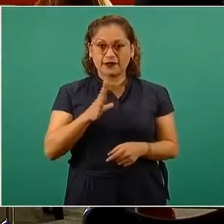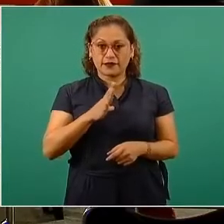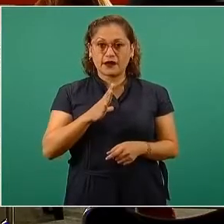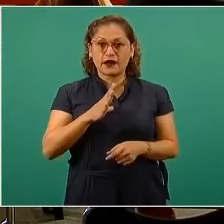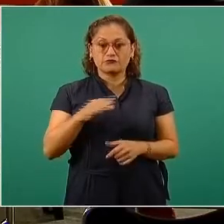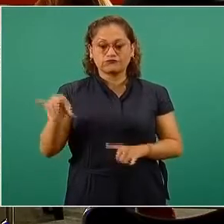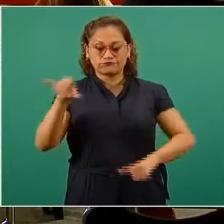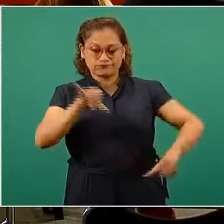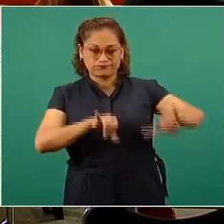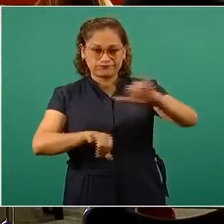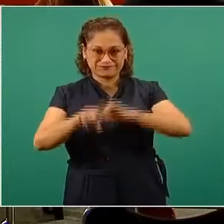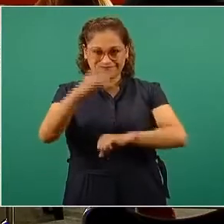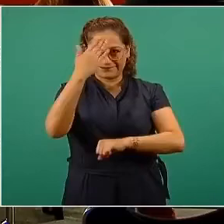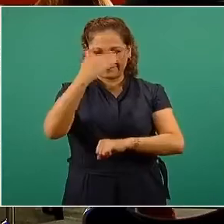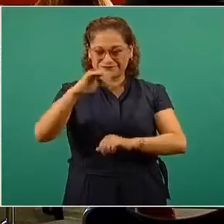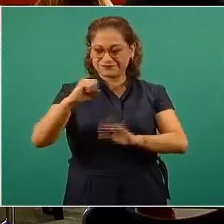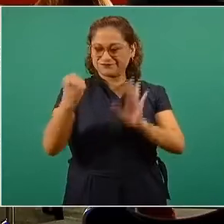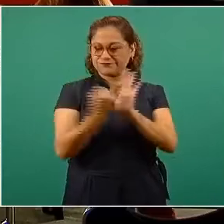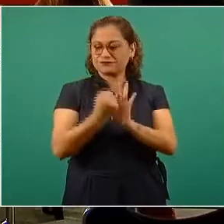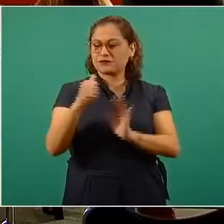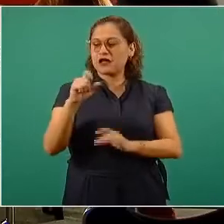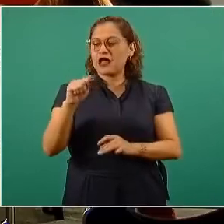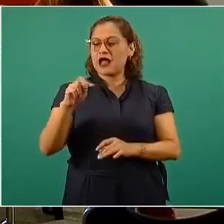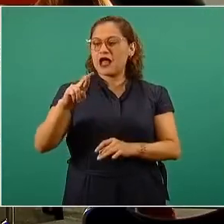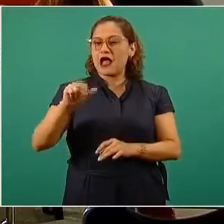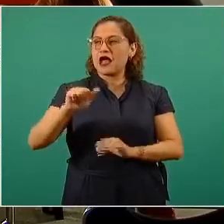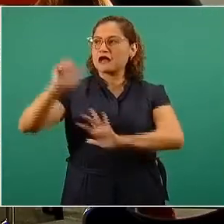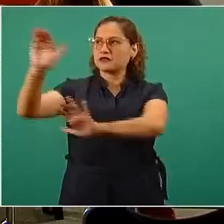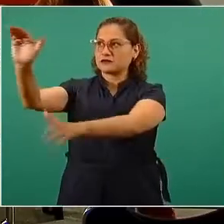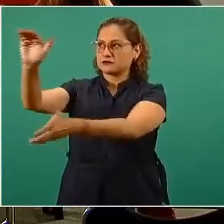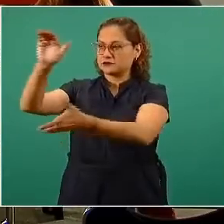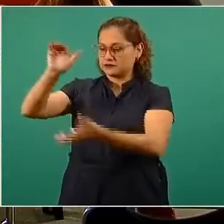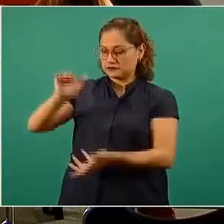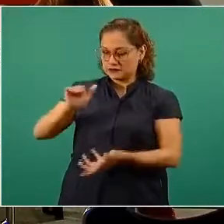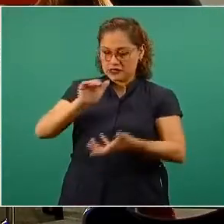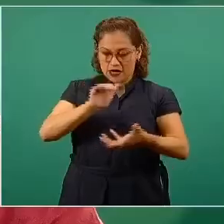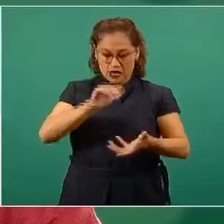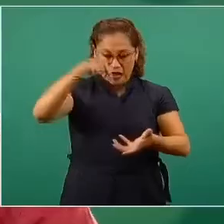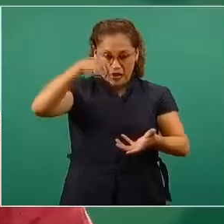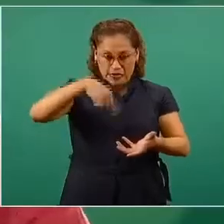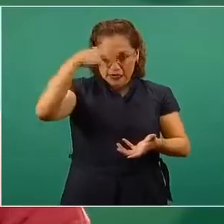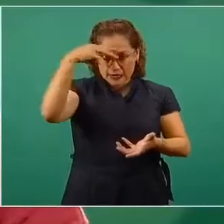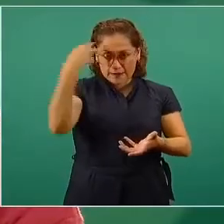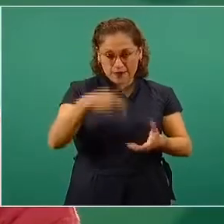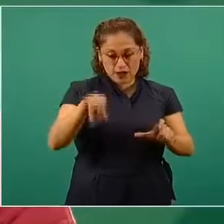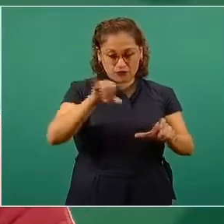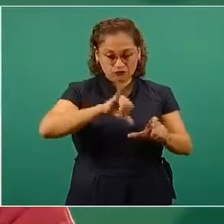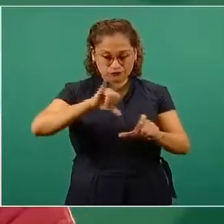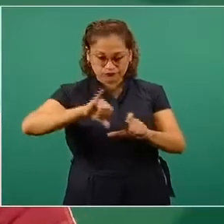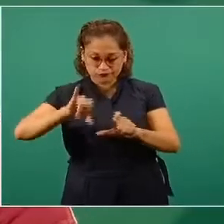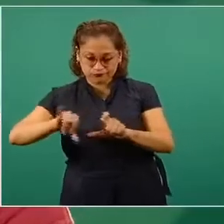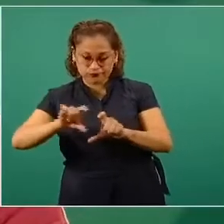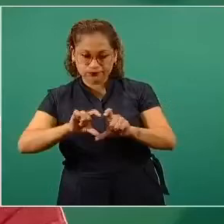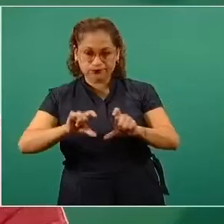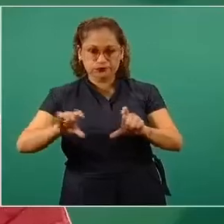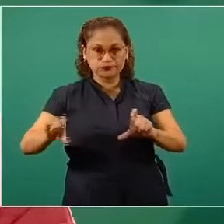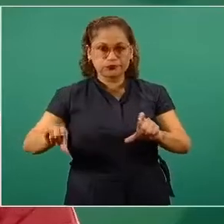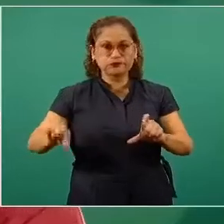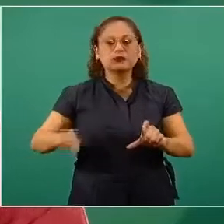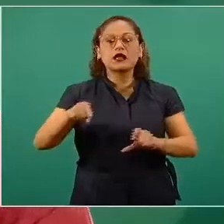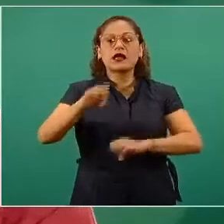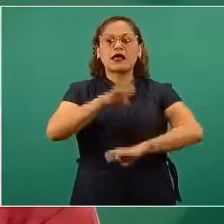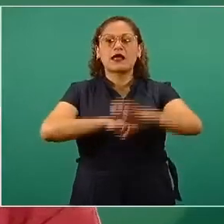las vacunas de AstraZeneca que serán envasadas en México o que están siendo envasadas en México se fabrican a granel en una empresa